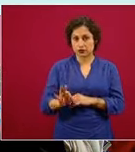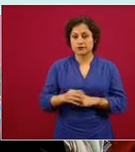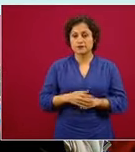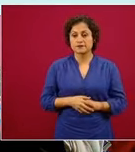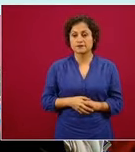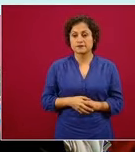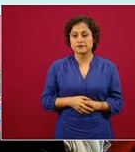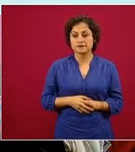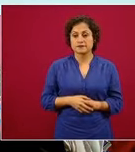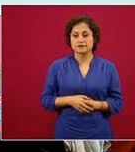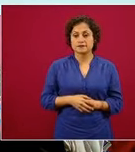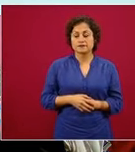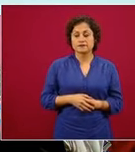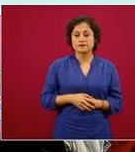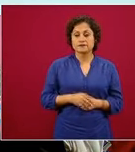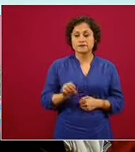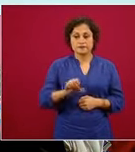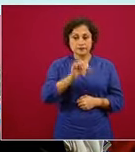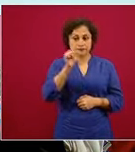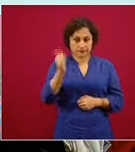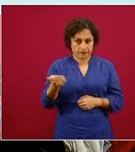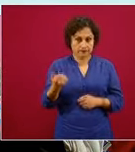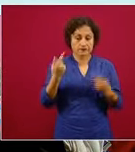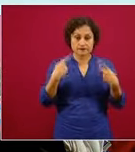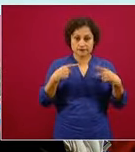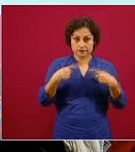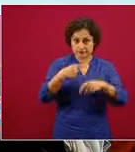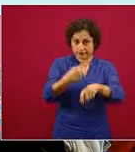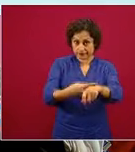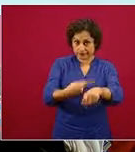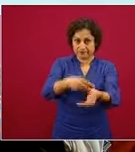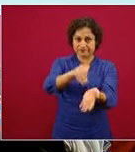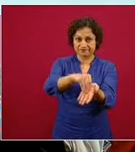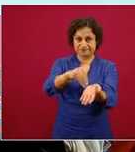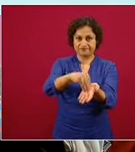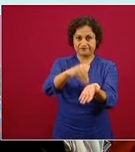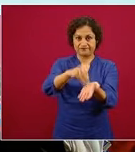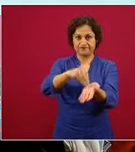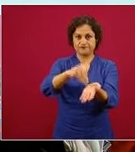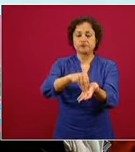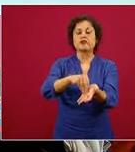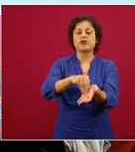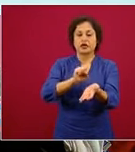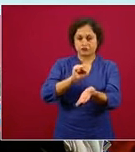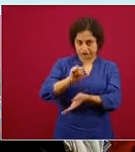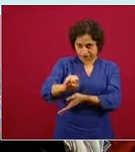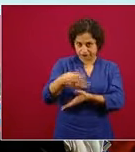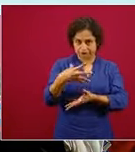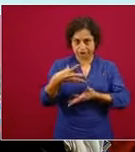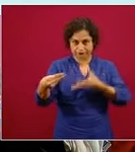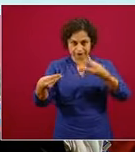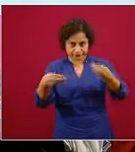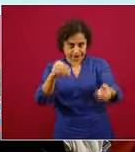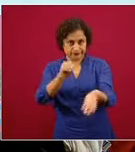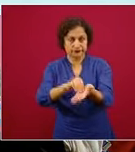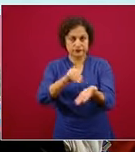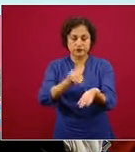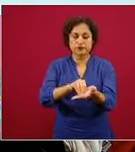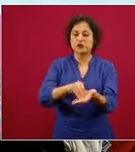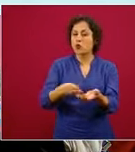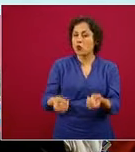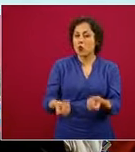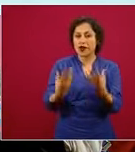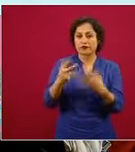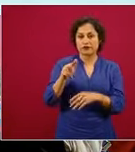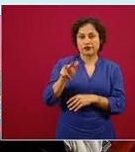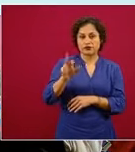Los casos activos, y de hecho por eso están representados en esta meseta, es decir, todavía hay una transmisión ahí que se mantiene, es del